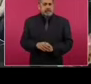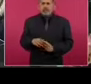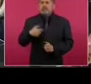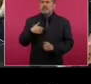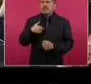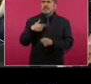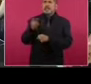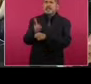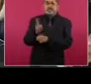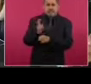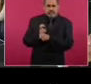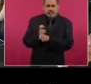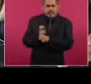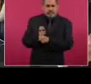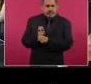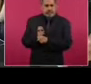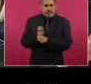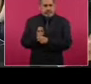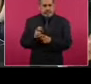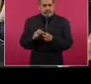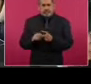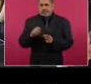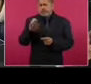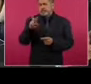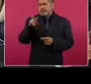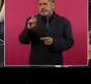Invité a Evo,